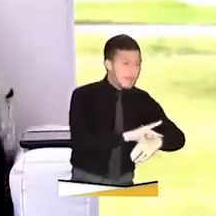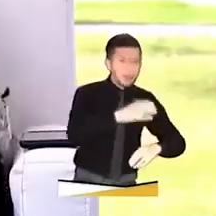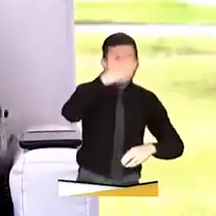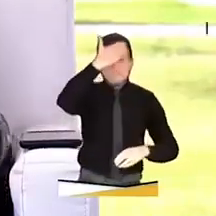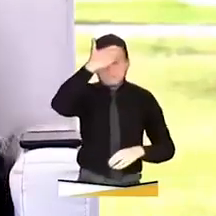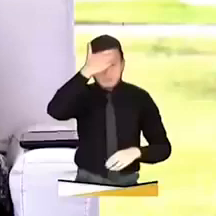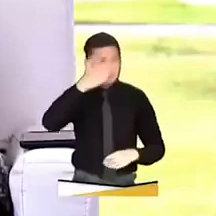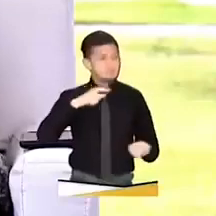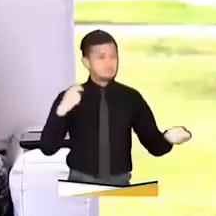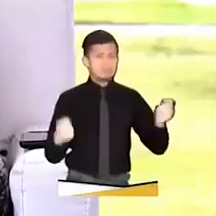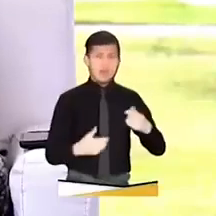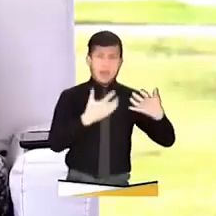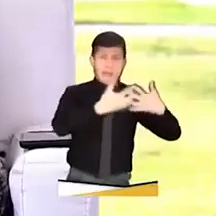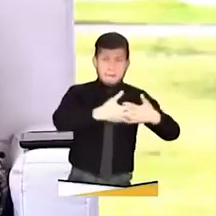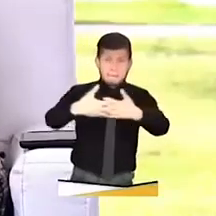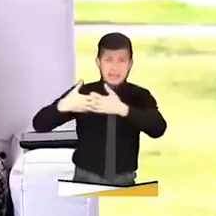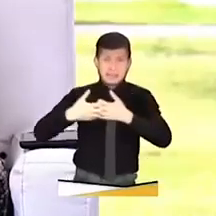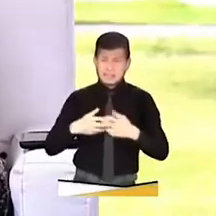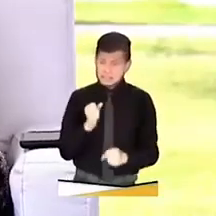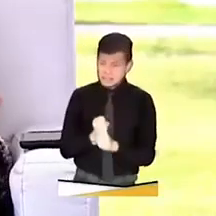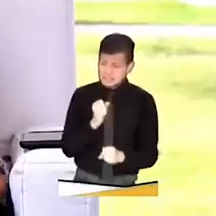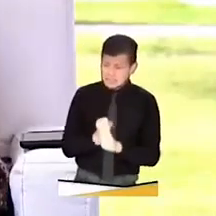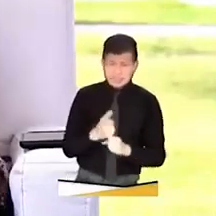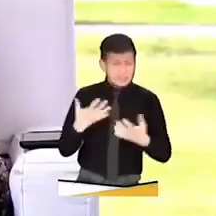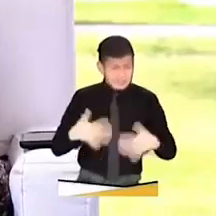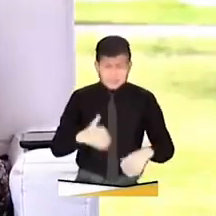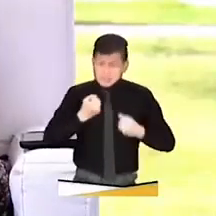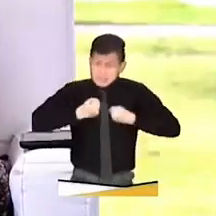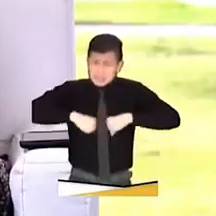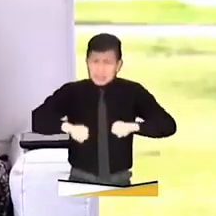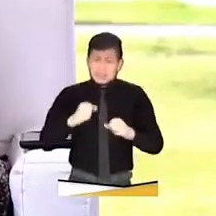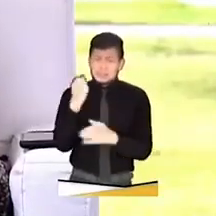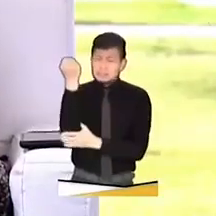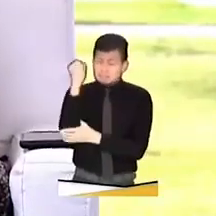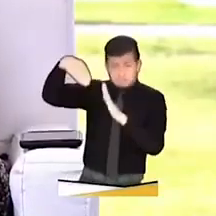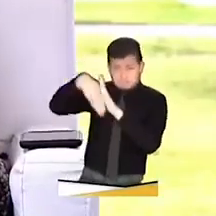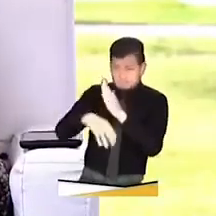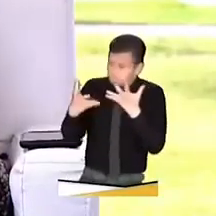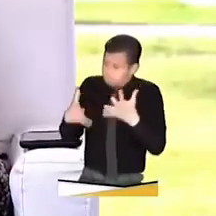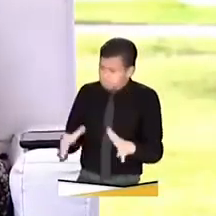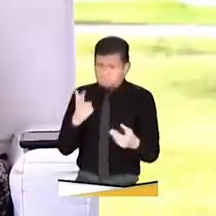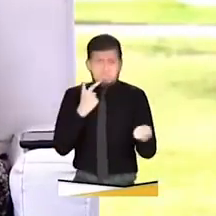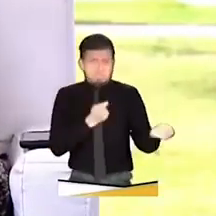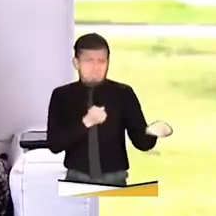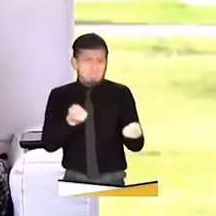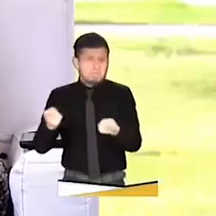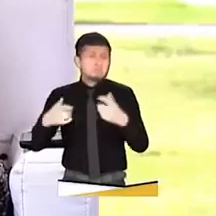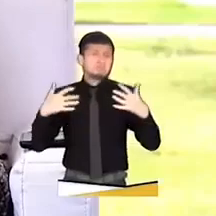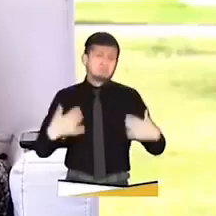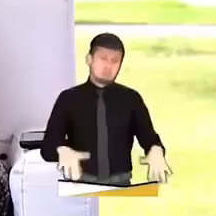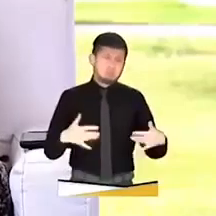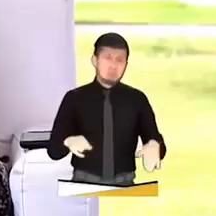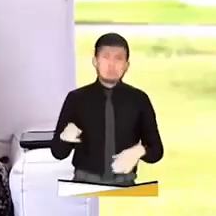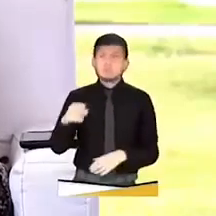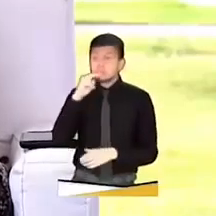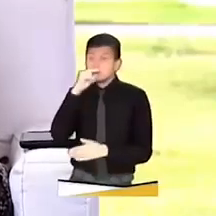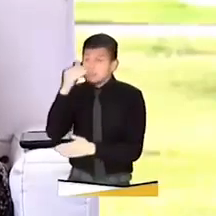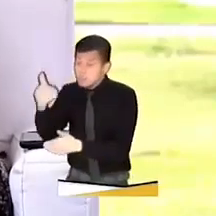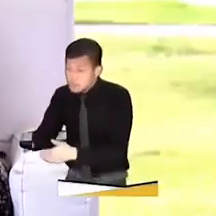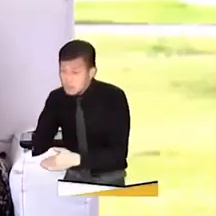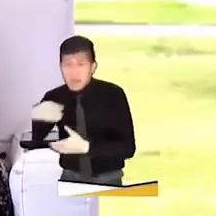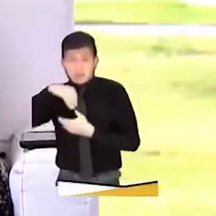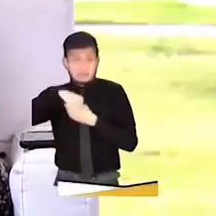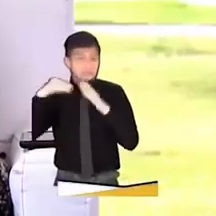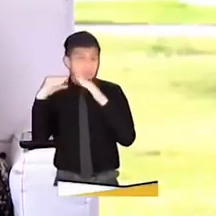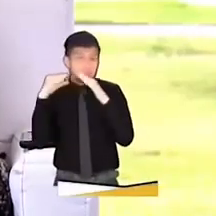sacrificios extraordinarios para salvar empleos, para no dejar morir sus empresas, los niños que han tenido que quedarse en casa, sacrificar a